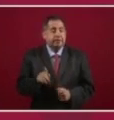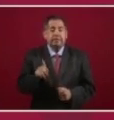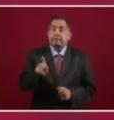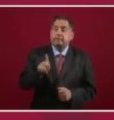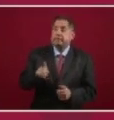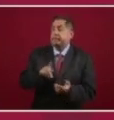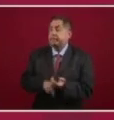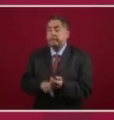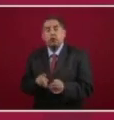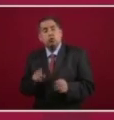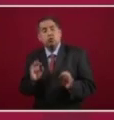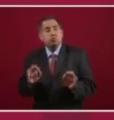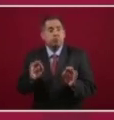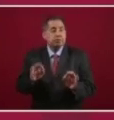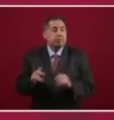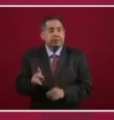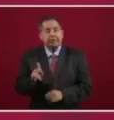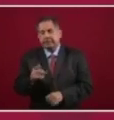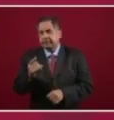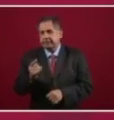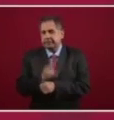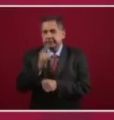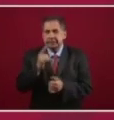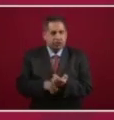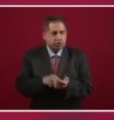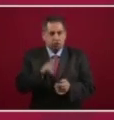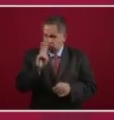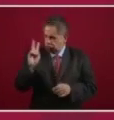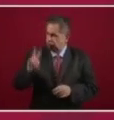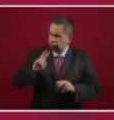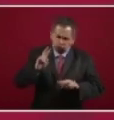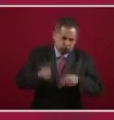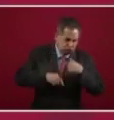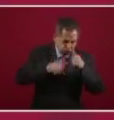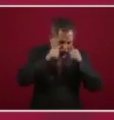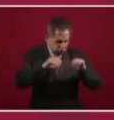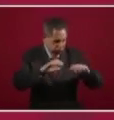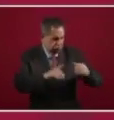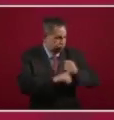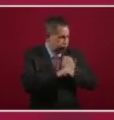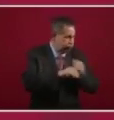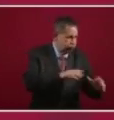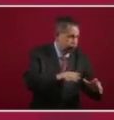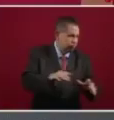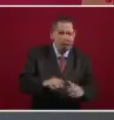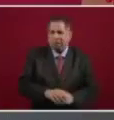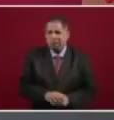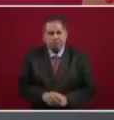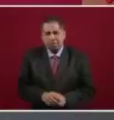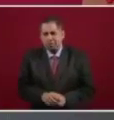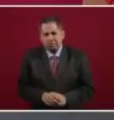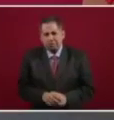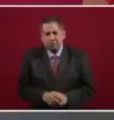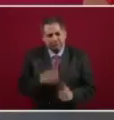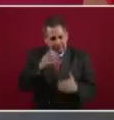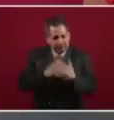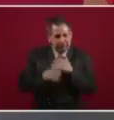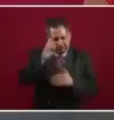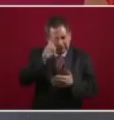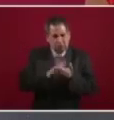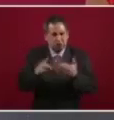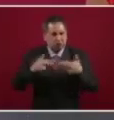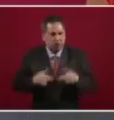aparentar de que se están atendiendo los problemas de violación de derechos humanos,